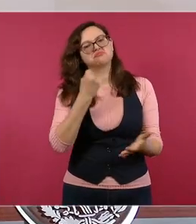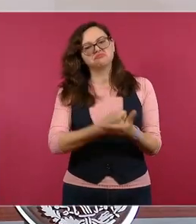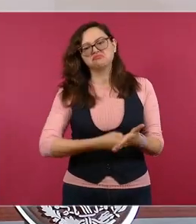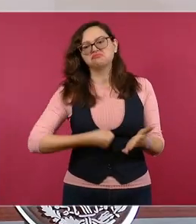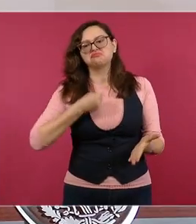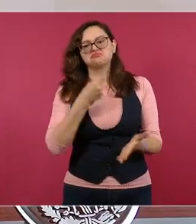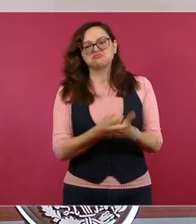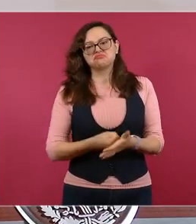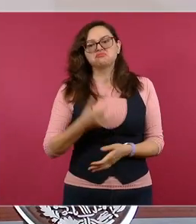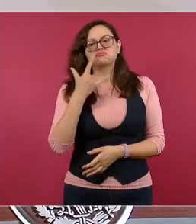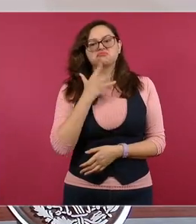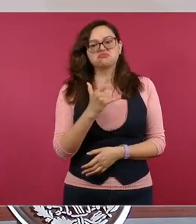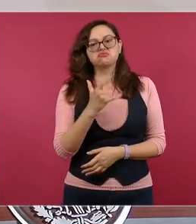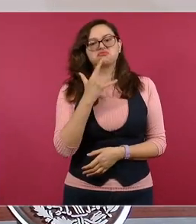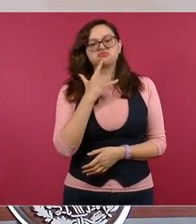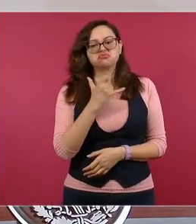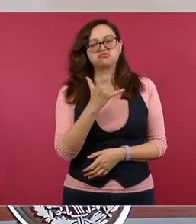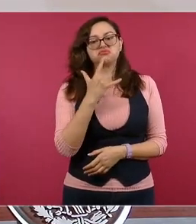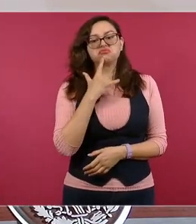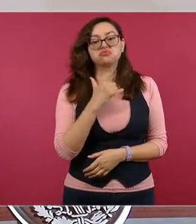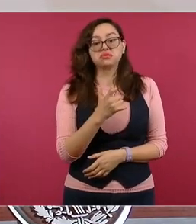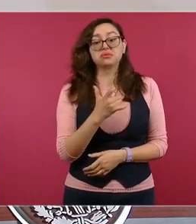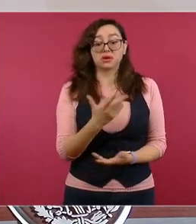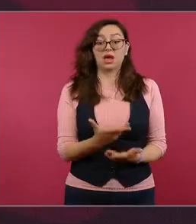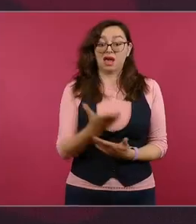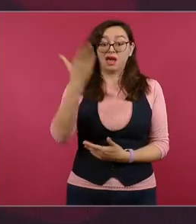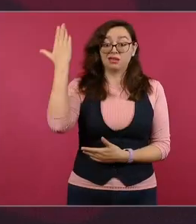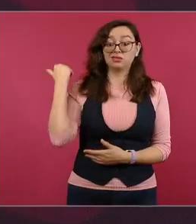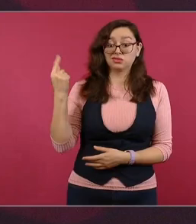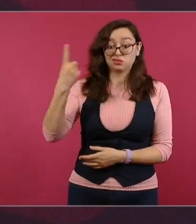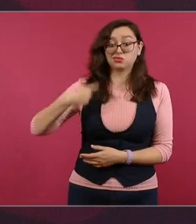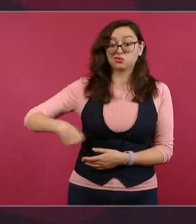enfrentó nosotros ayudamos a la cente